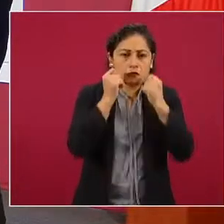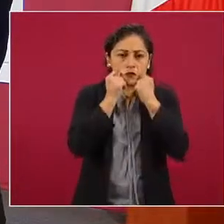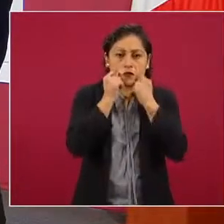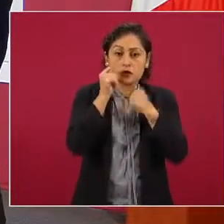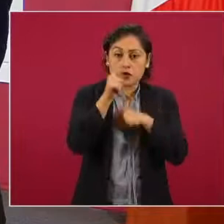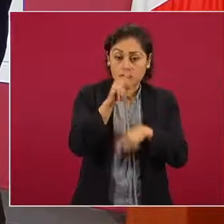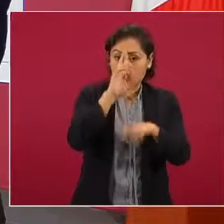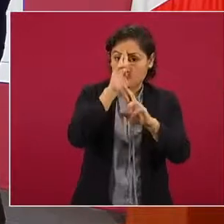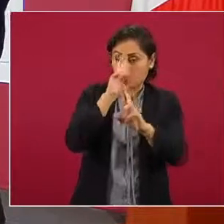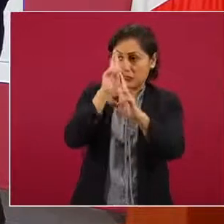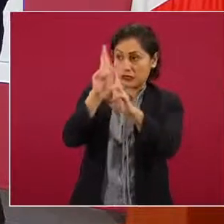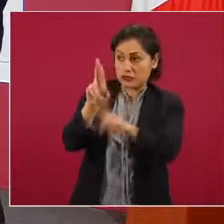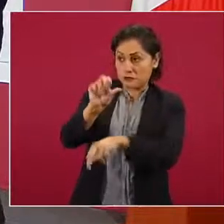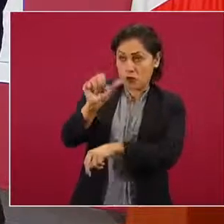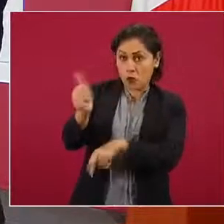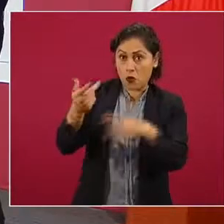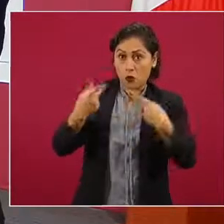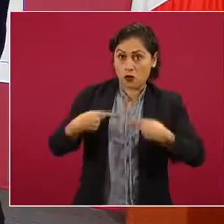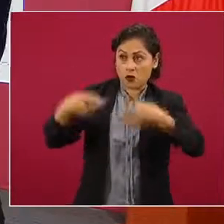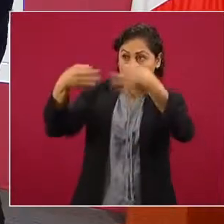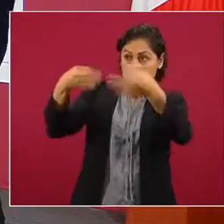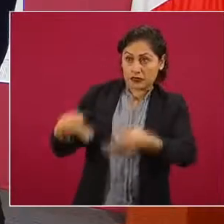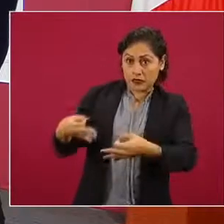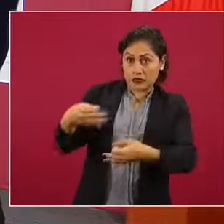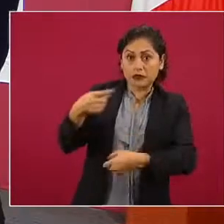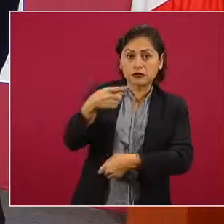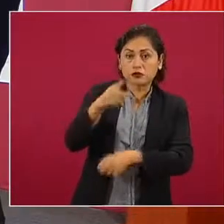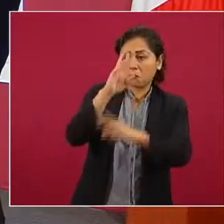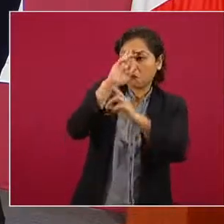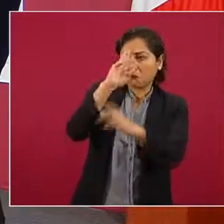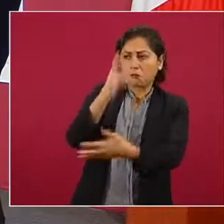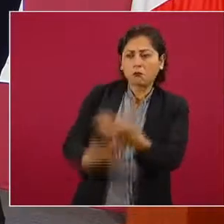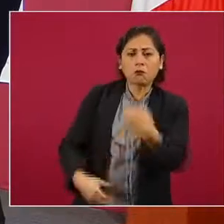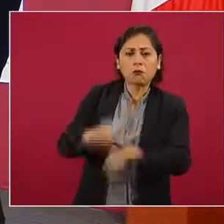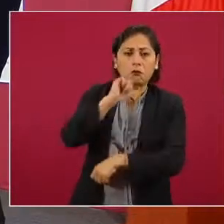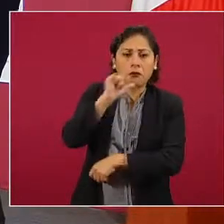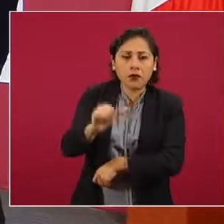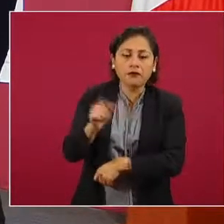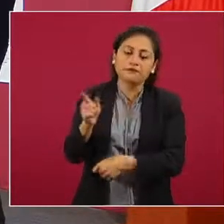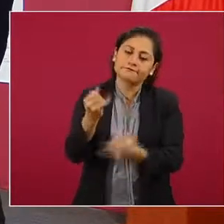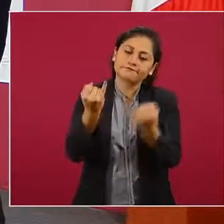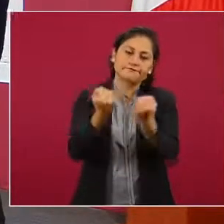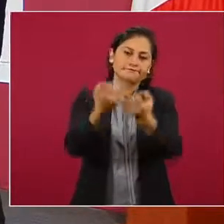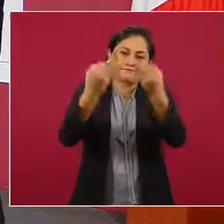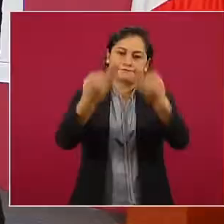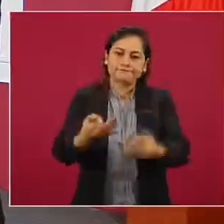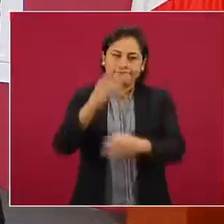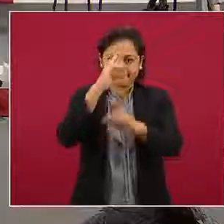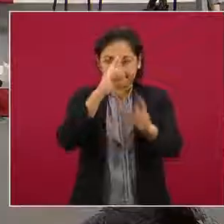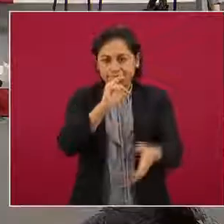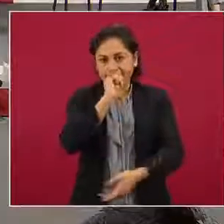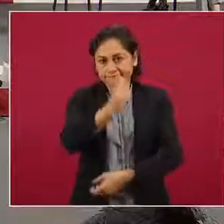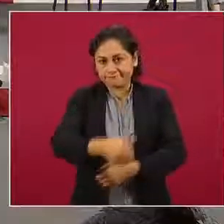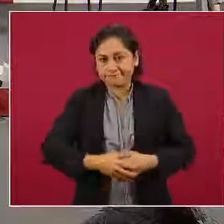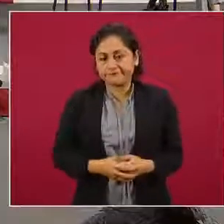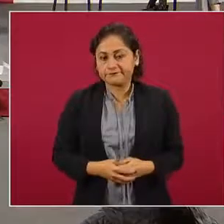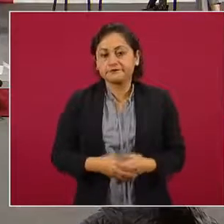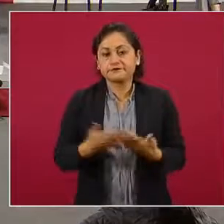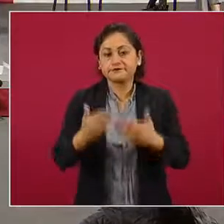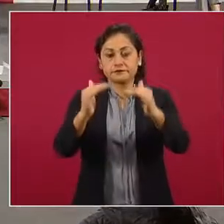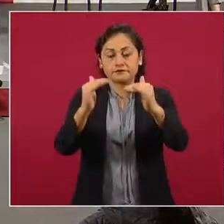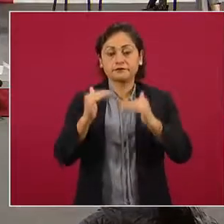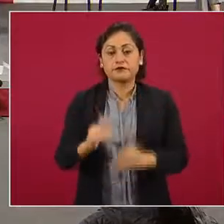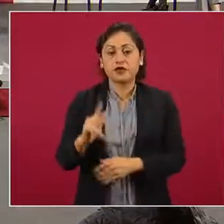porque de no hacerlo pierdes la tuya propia. El punto 4 de la libertad. La paz y la libertad